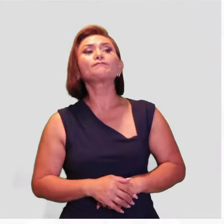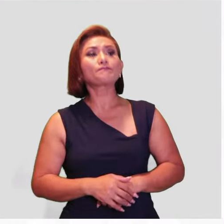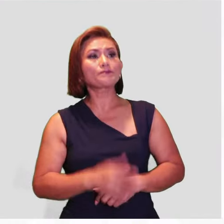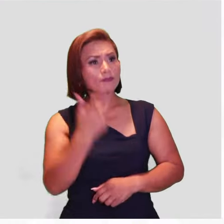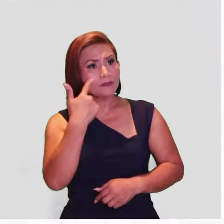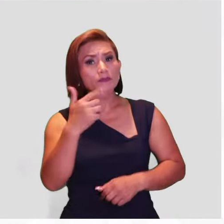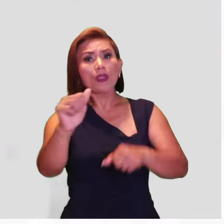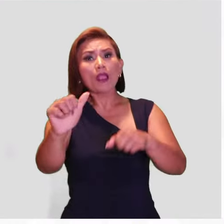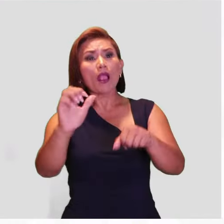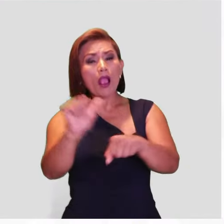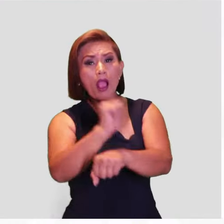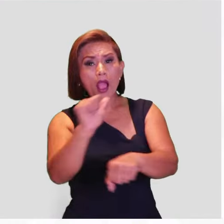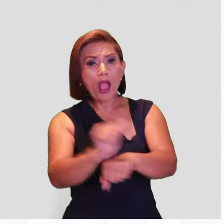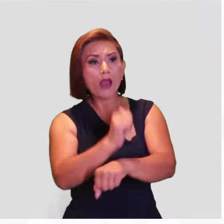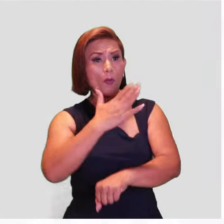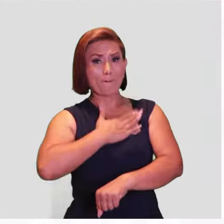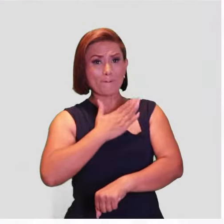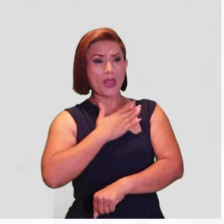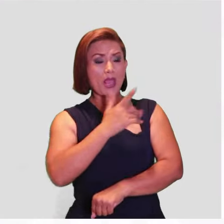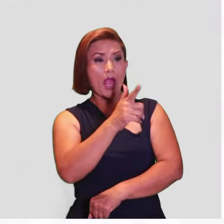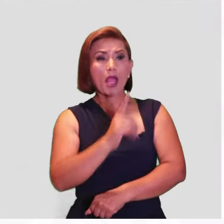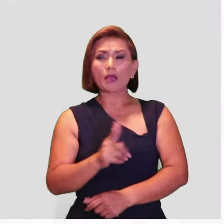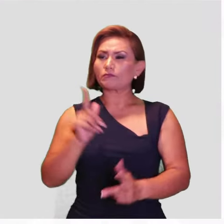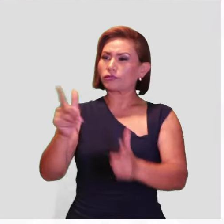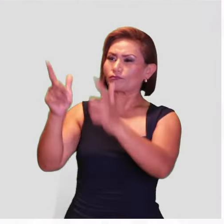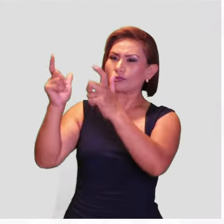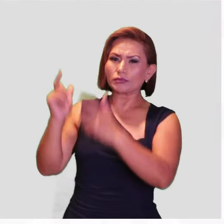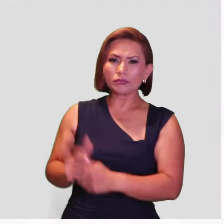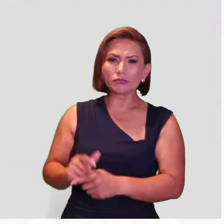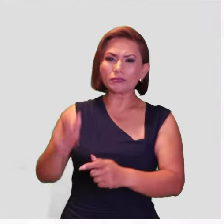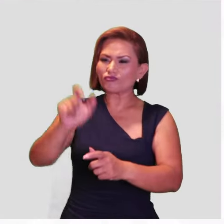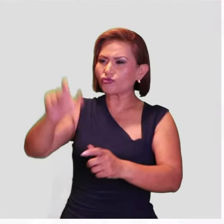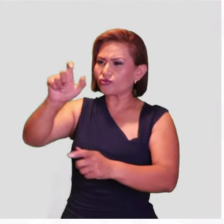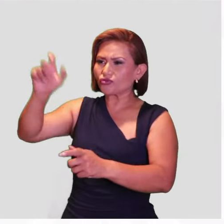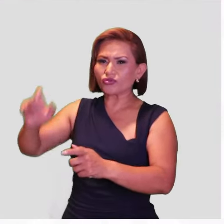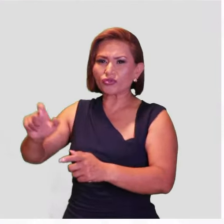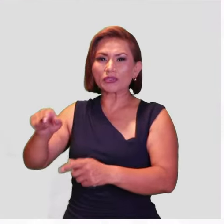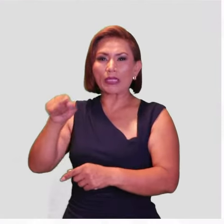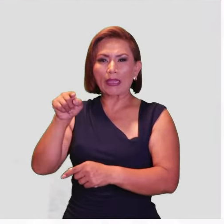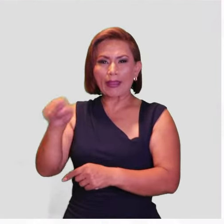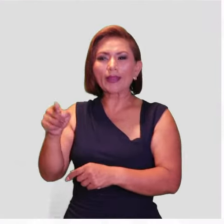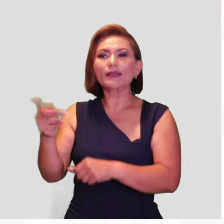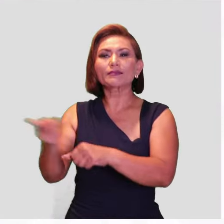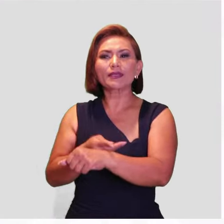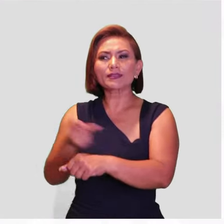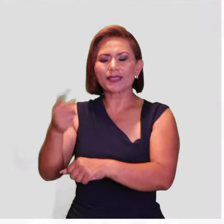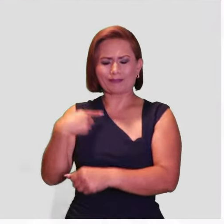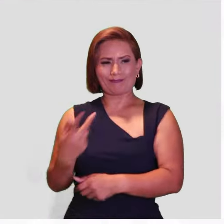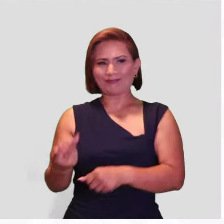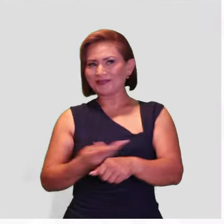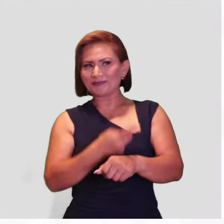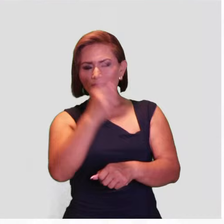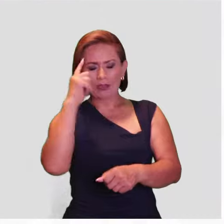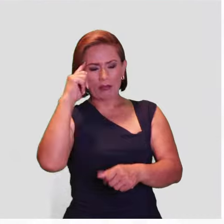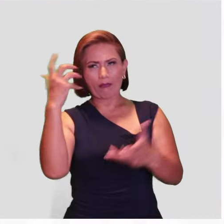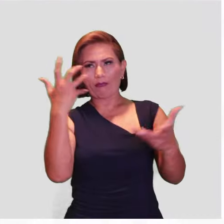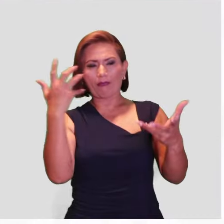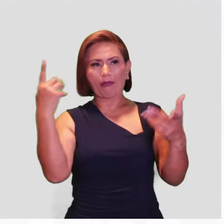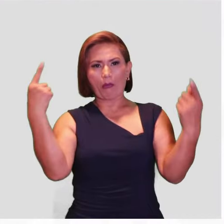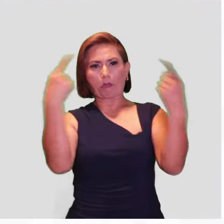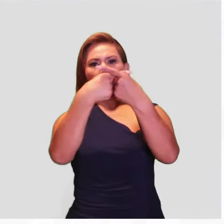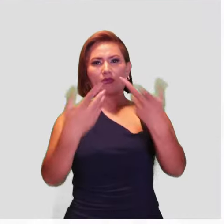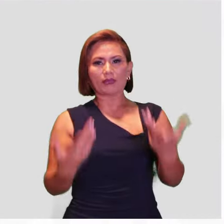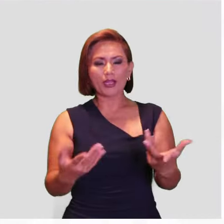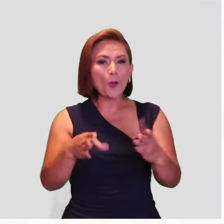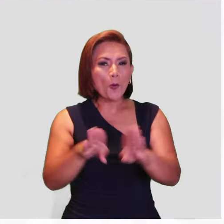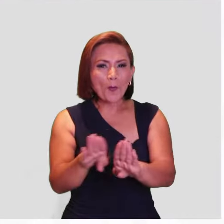de publicidad. El presidente con licencia, Roberto Ratatín, es incoherente, incongruente que